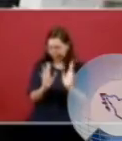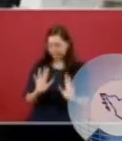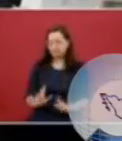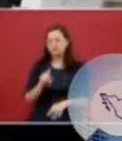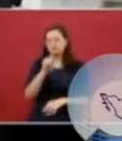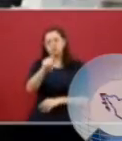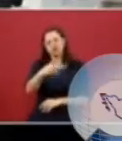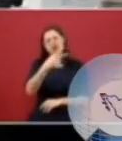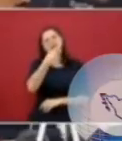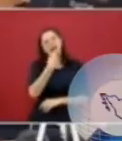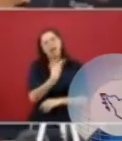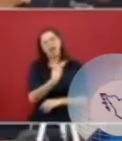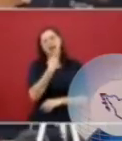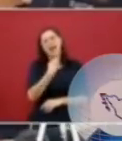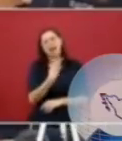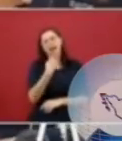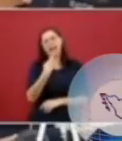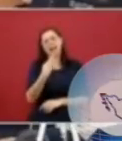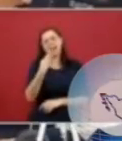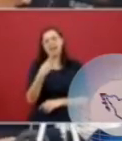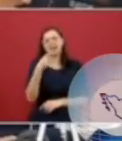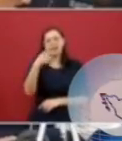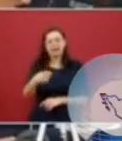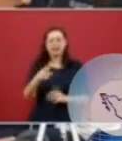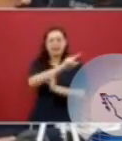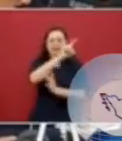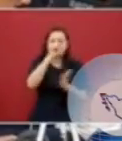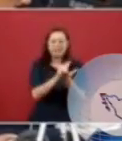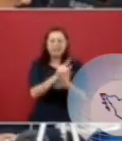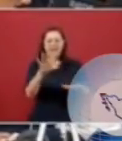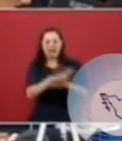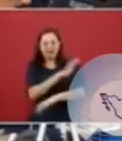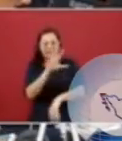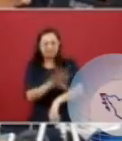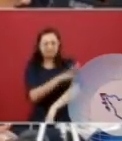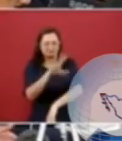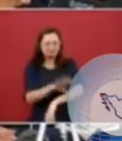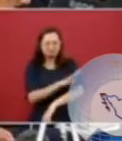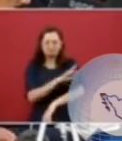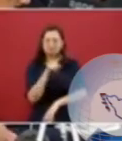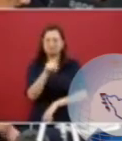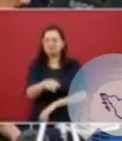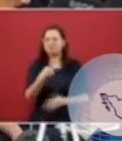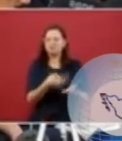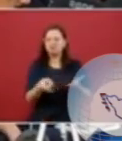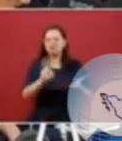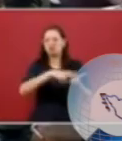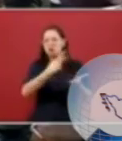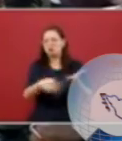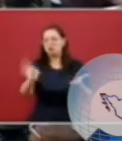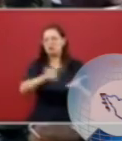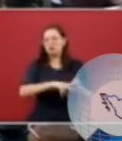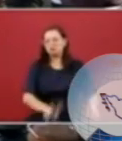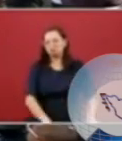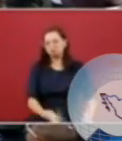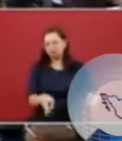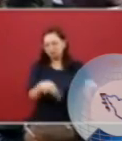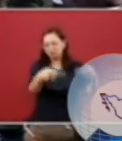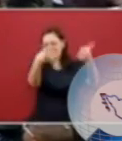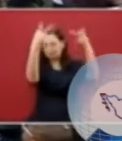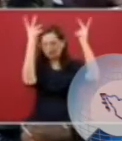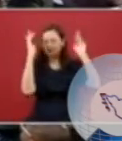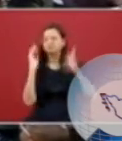habla y habla bien de que los considerandos de la reforma energética sobrevendieron este proceso. Tiene toda la